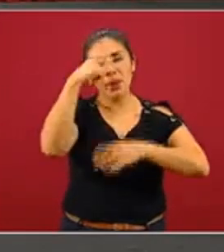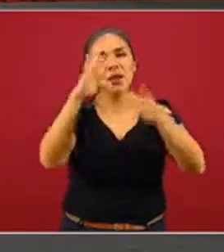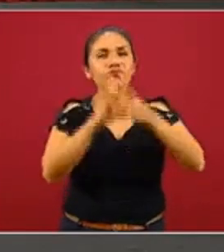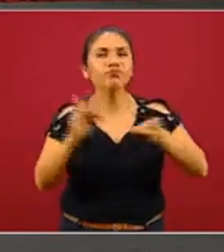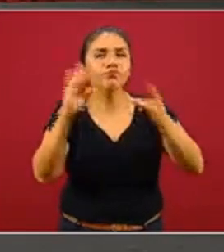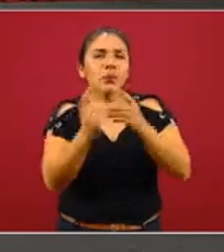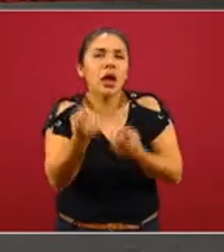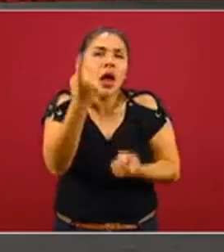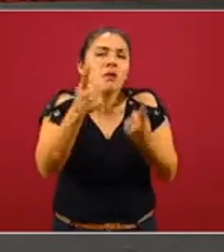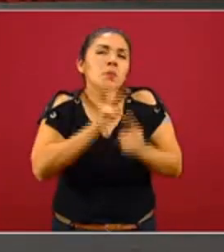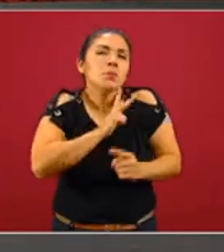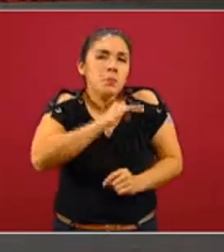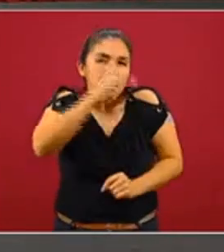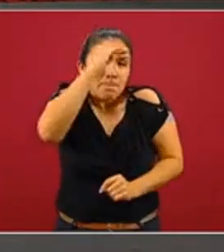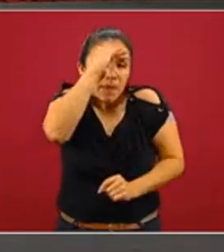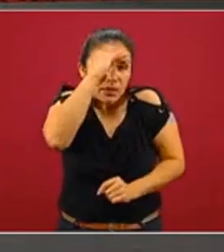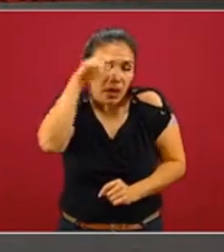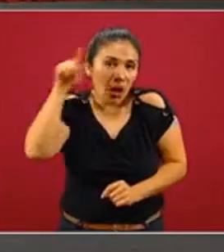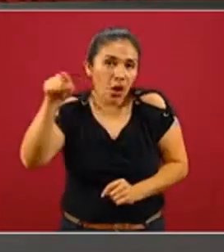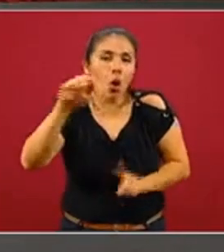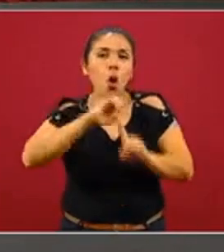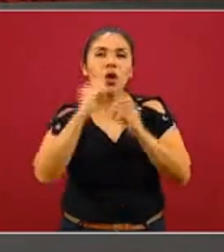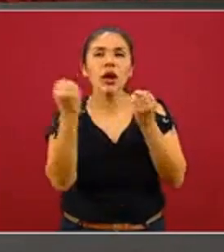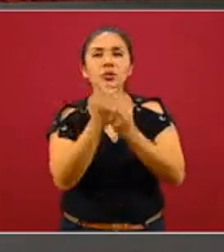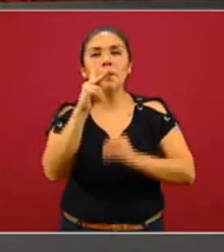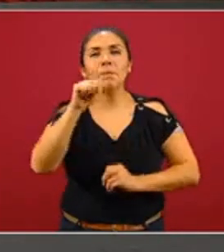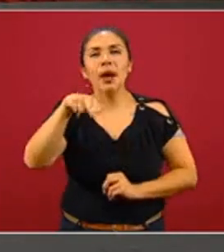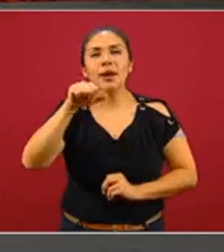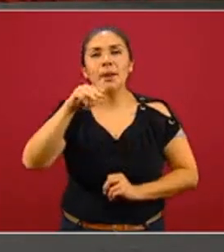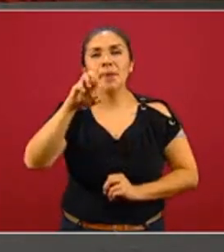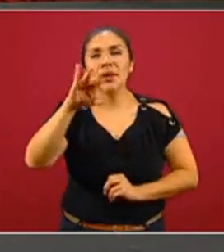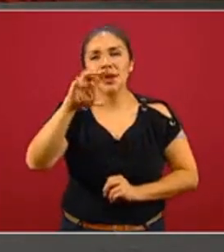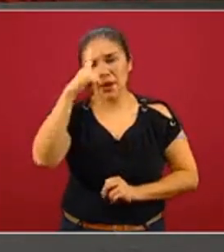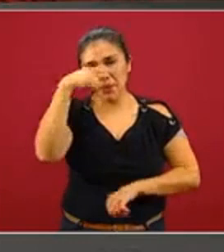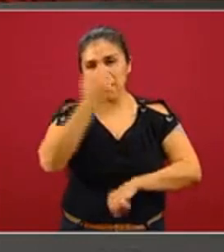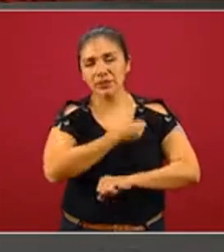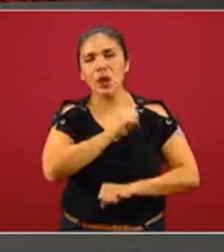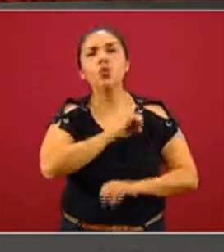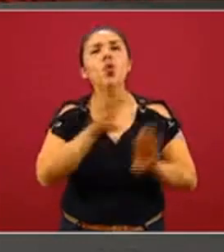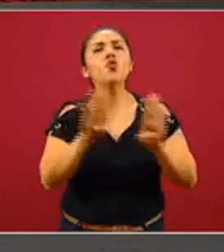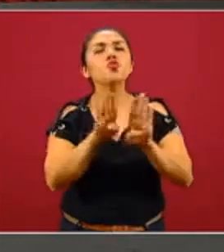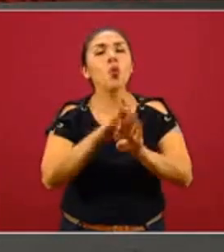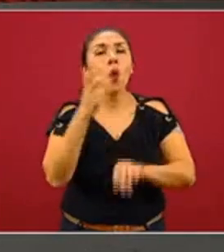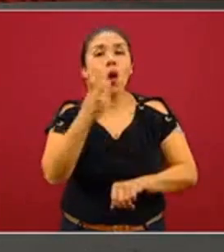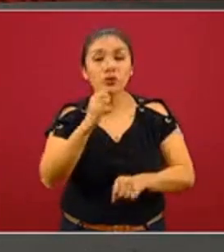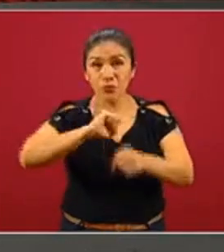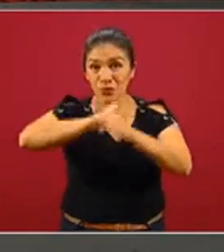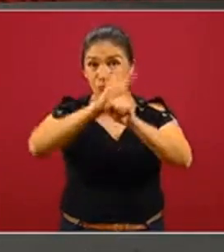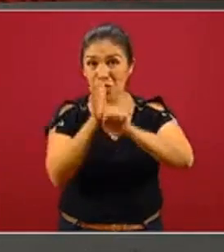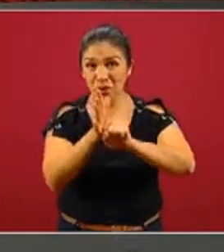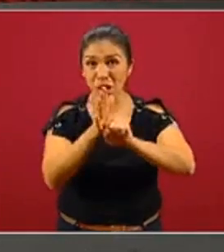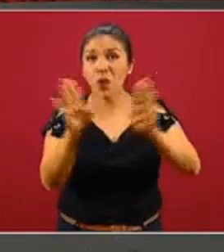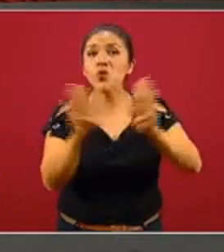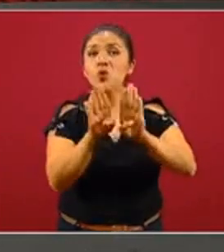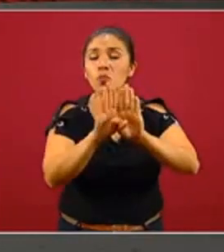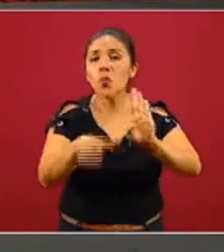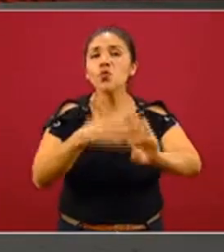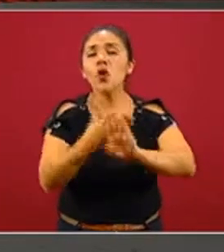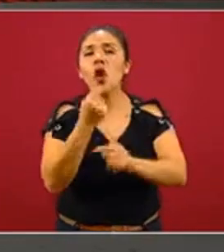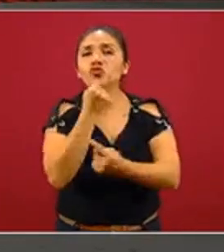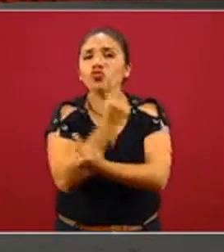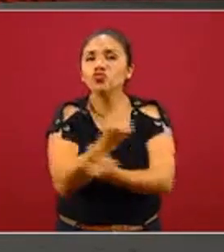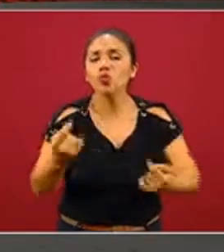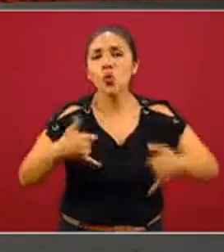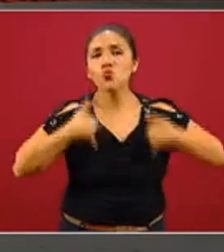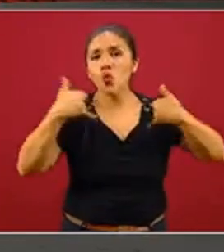reflexiones desde la Organización Panamericana de la Salud sobre el impacto de la pandemia de COVID-19 sobre los niños, niñas y